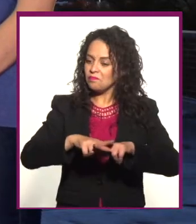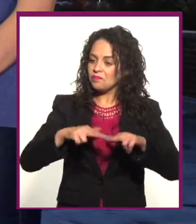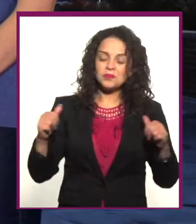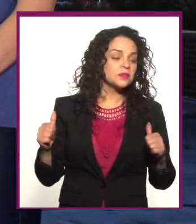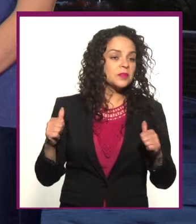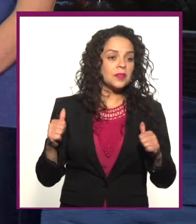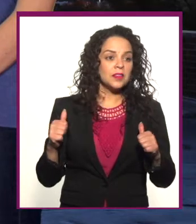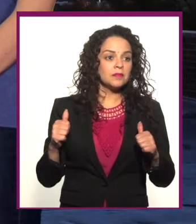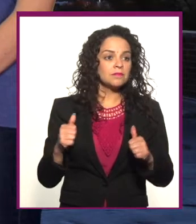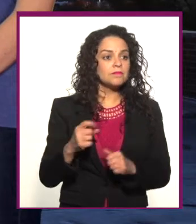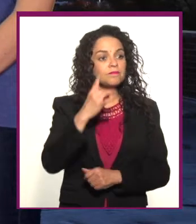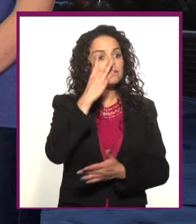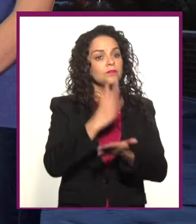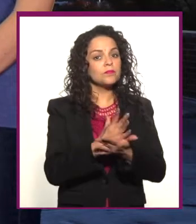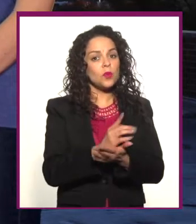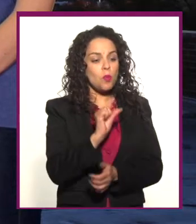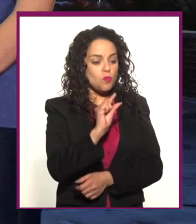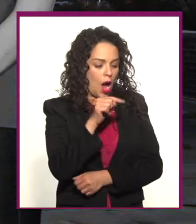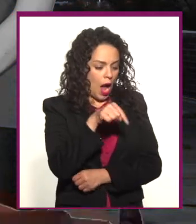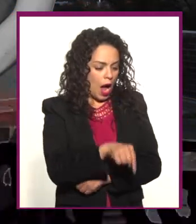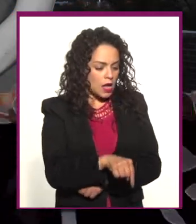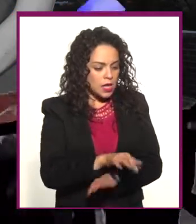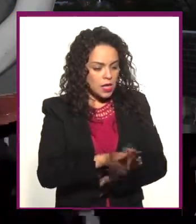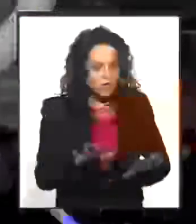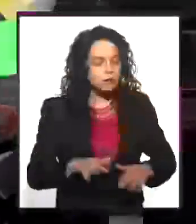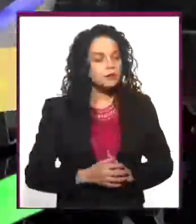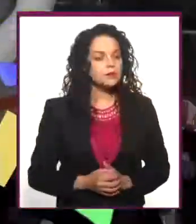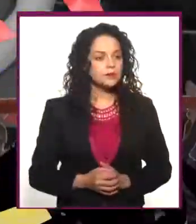en la tierra. Solo un poco aquí.